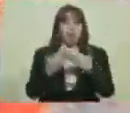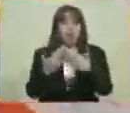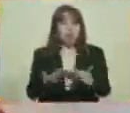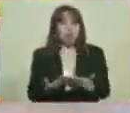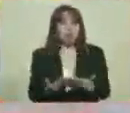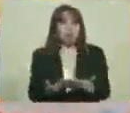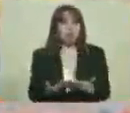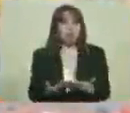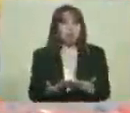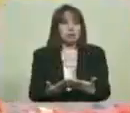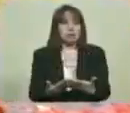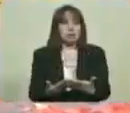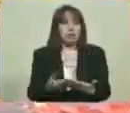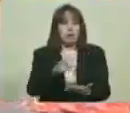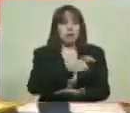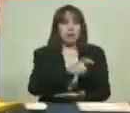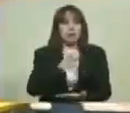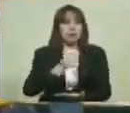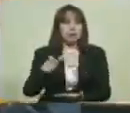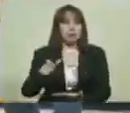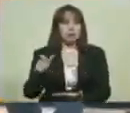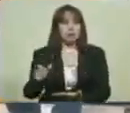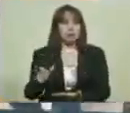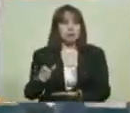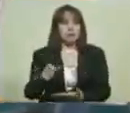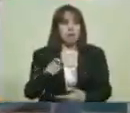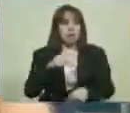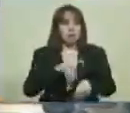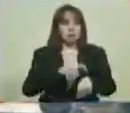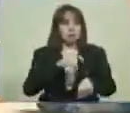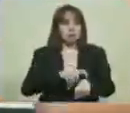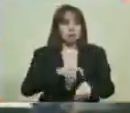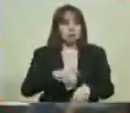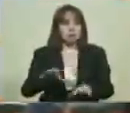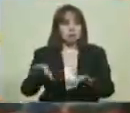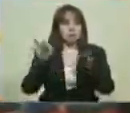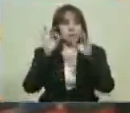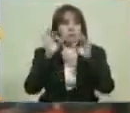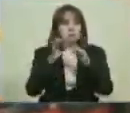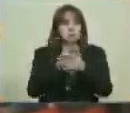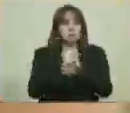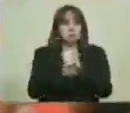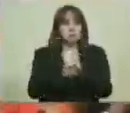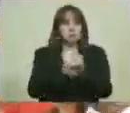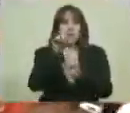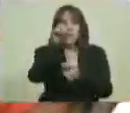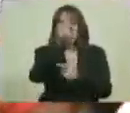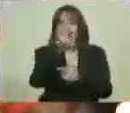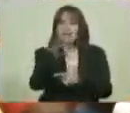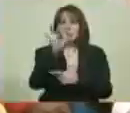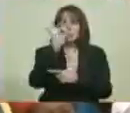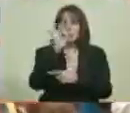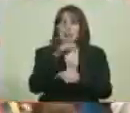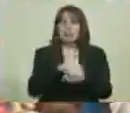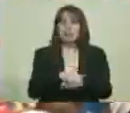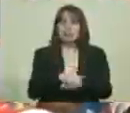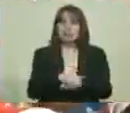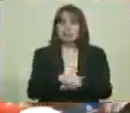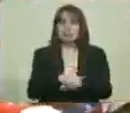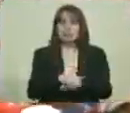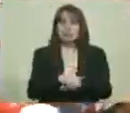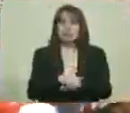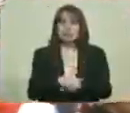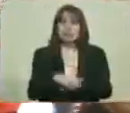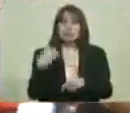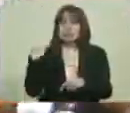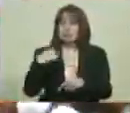bueno, a gente en momentos especiales, para él especial, ¿verdad? Bien bonito, lo tuve en